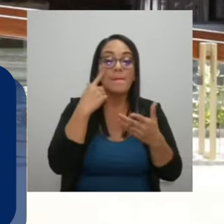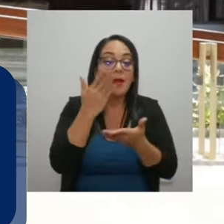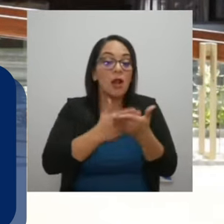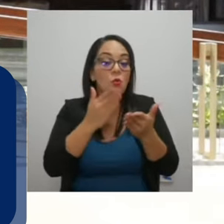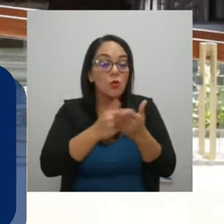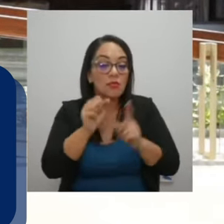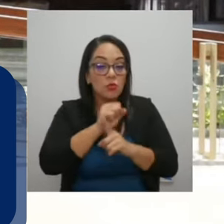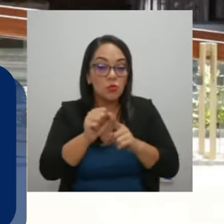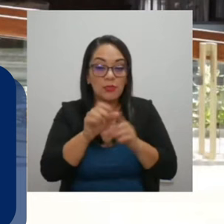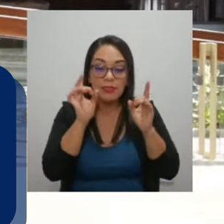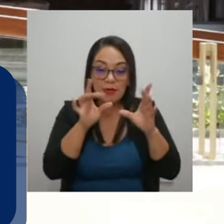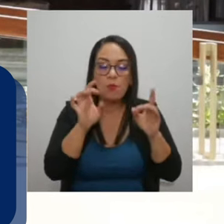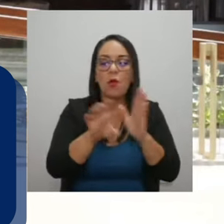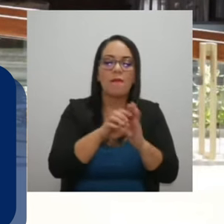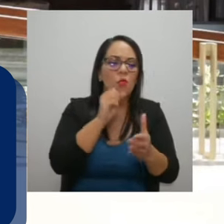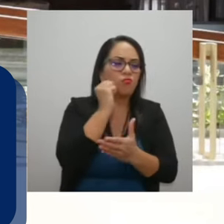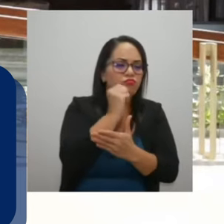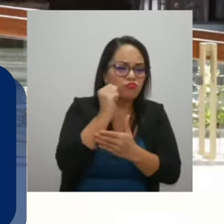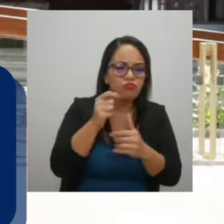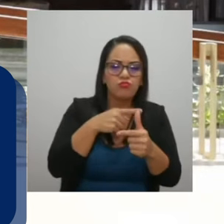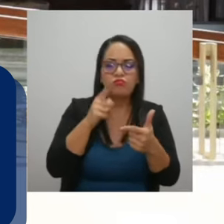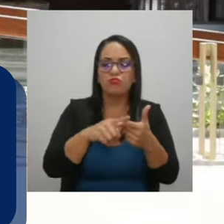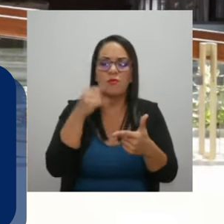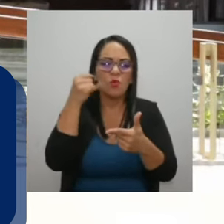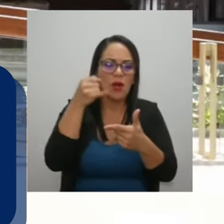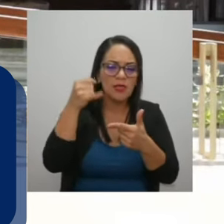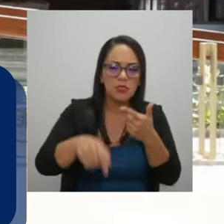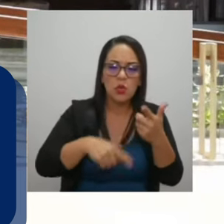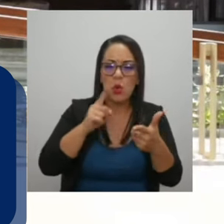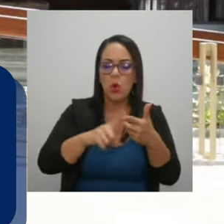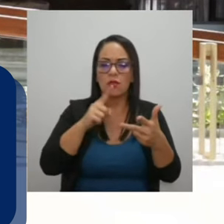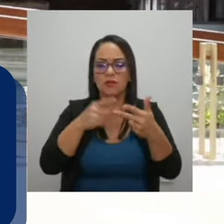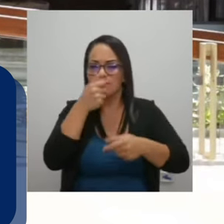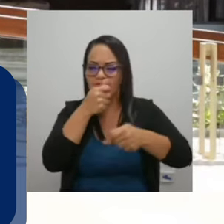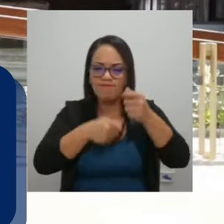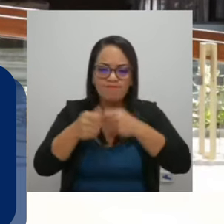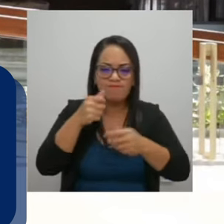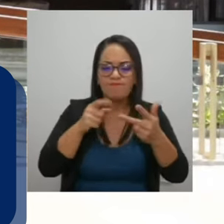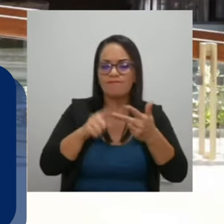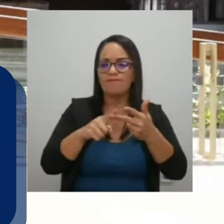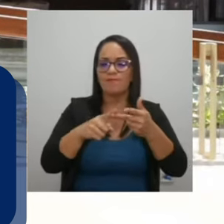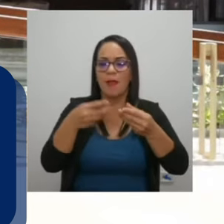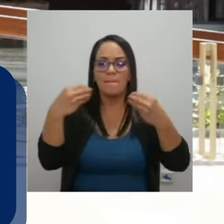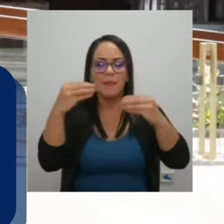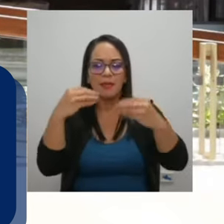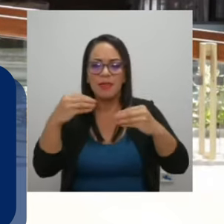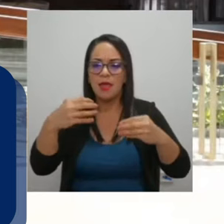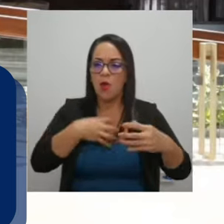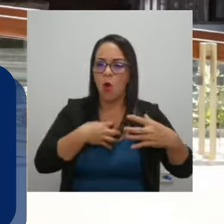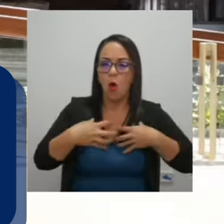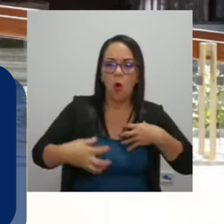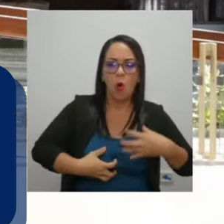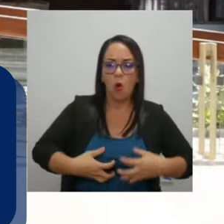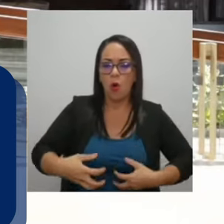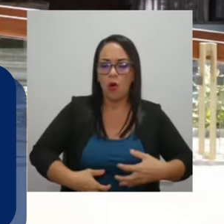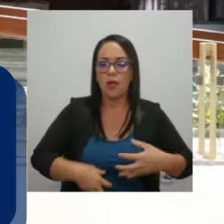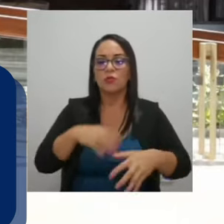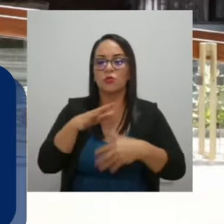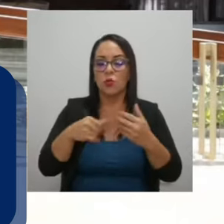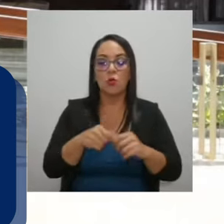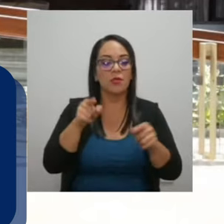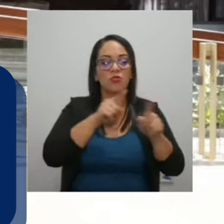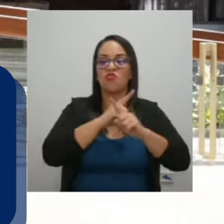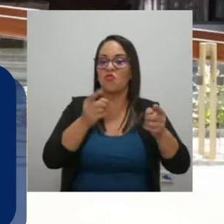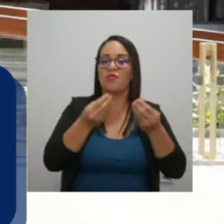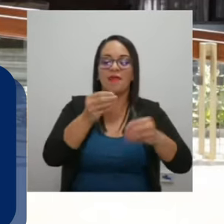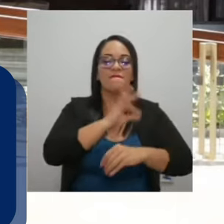como homicidios, violaciones, narcotráfico, tráfico de órganos, no puedan recibir beneficios carcelarios a la mitad de la